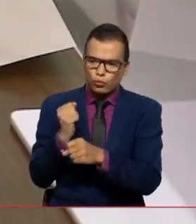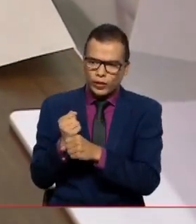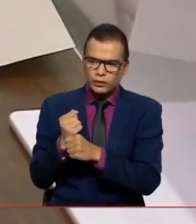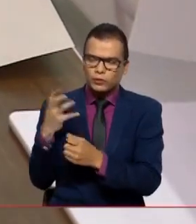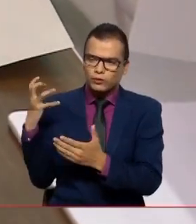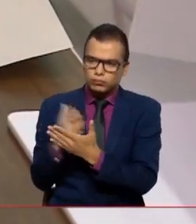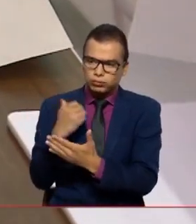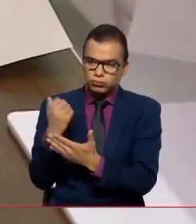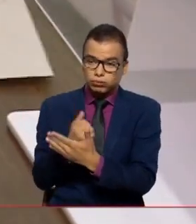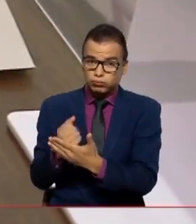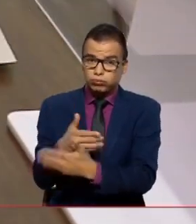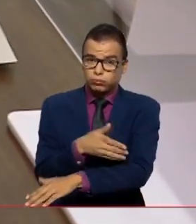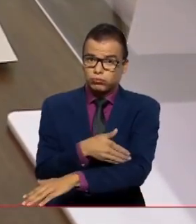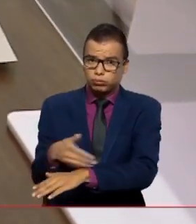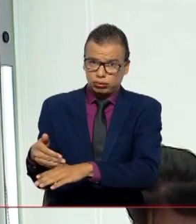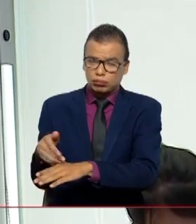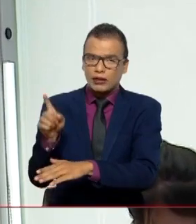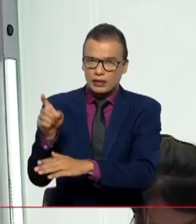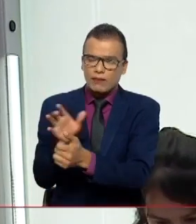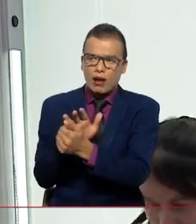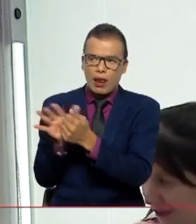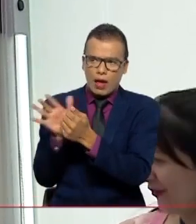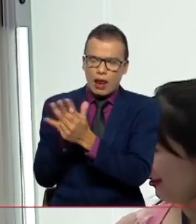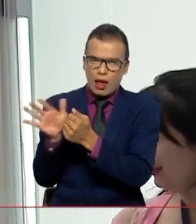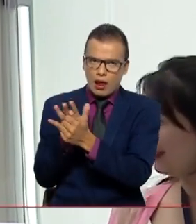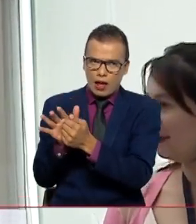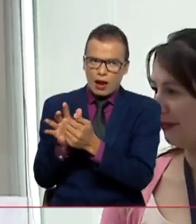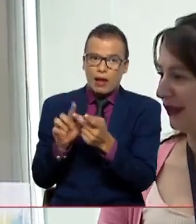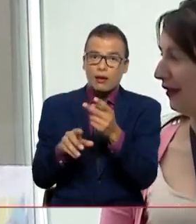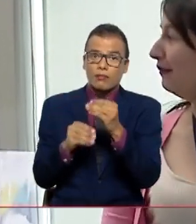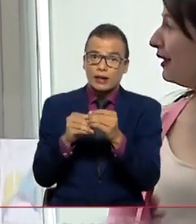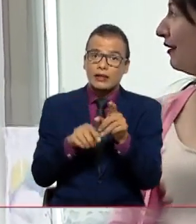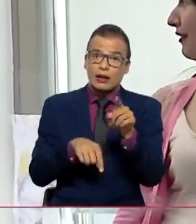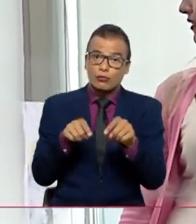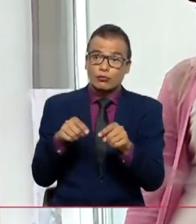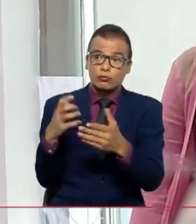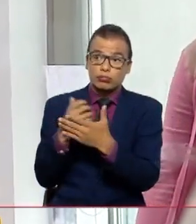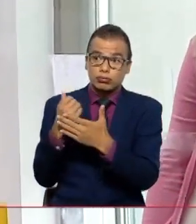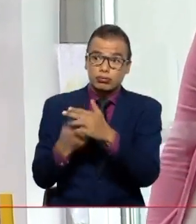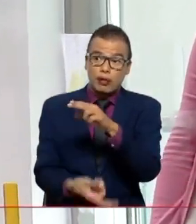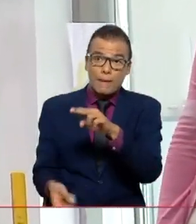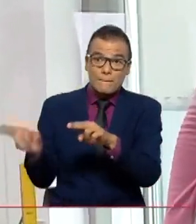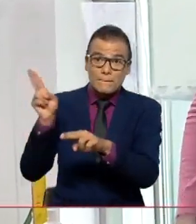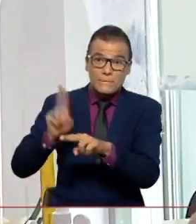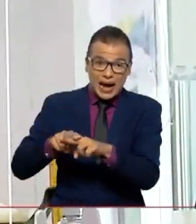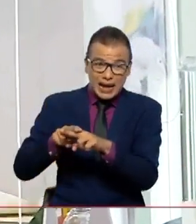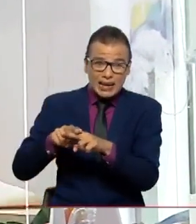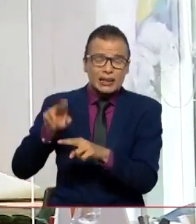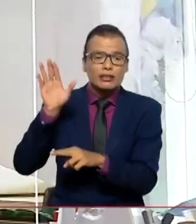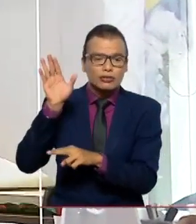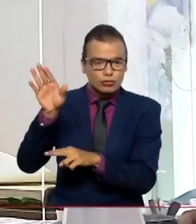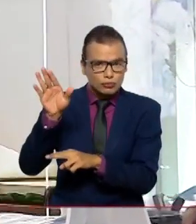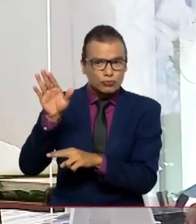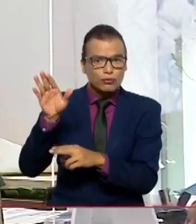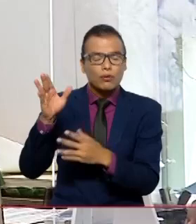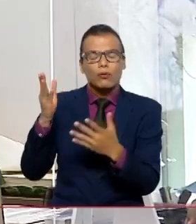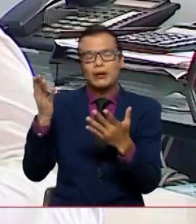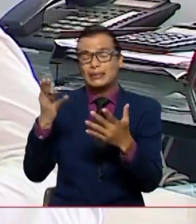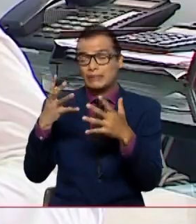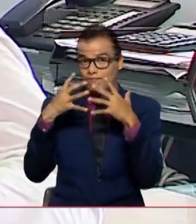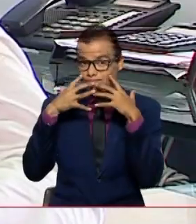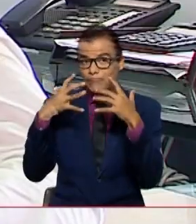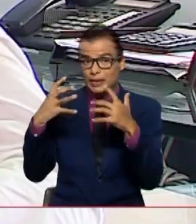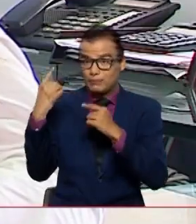debe declarar. Otros, además, deben pagar tributo. Una cosa es que yo presente